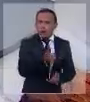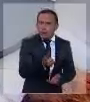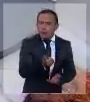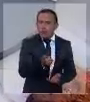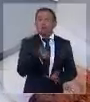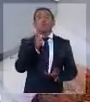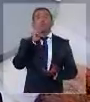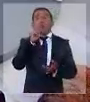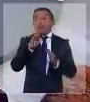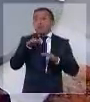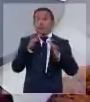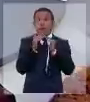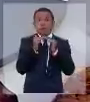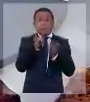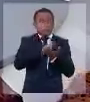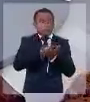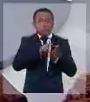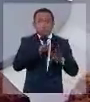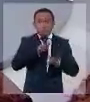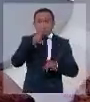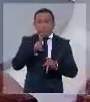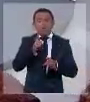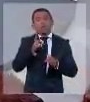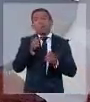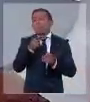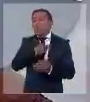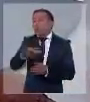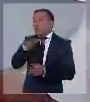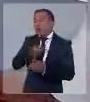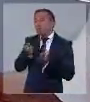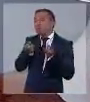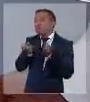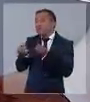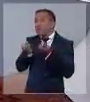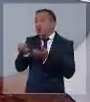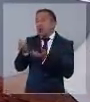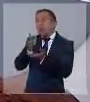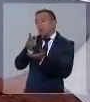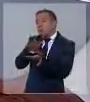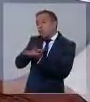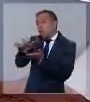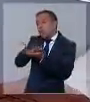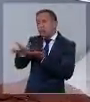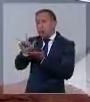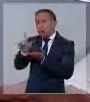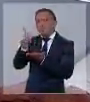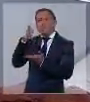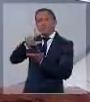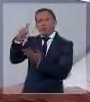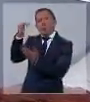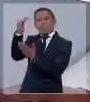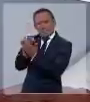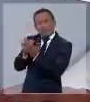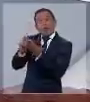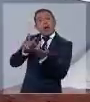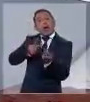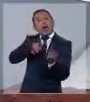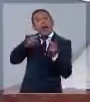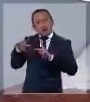el asistencialismo. ¿Vamos a reducir el asistencialismo? Claro que lo vamos a reducir, poniendo a trabajar a la gente. Gracias.